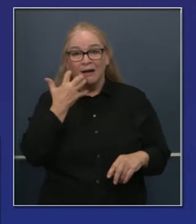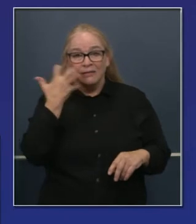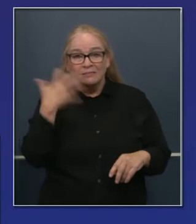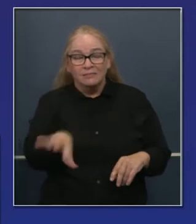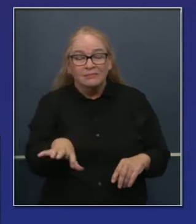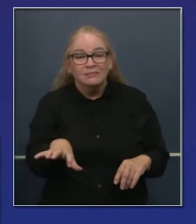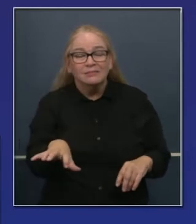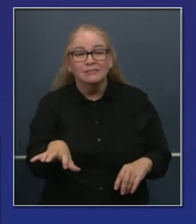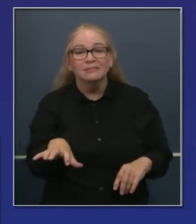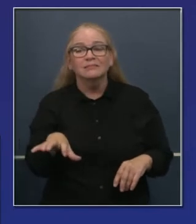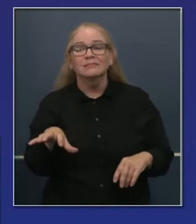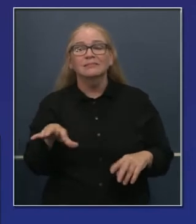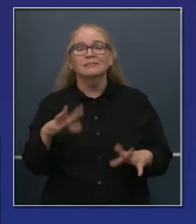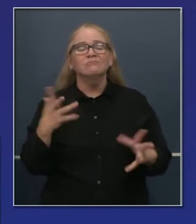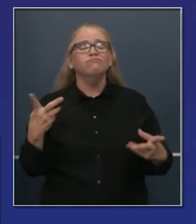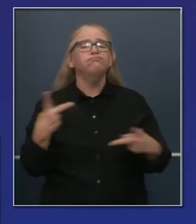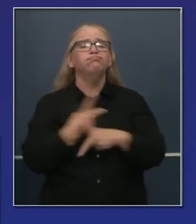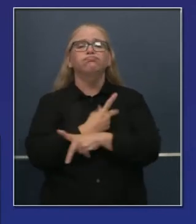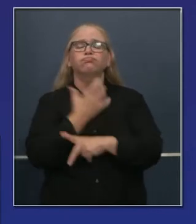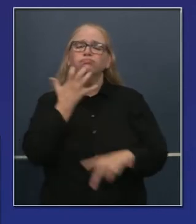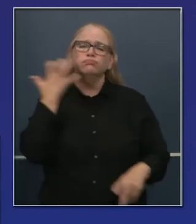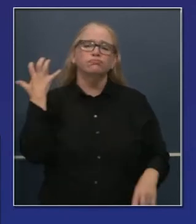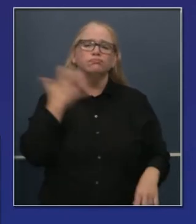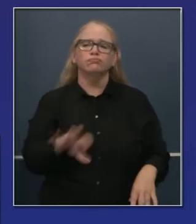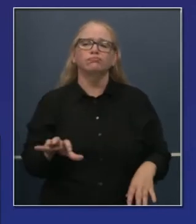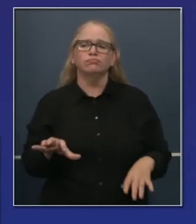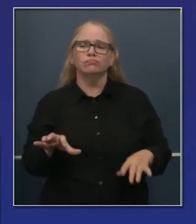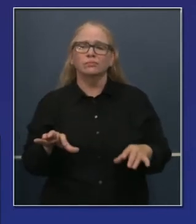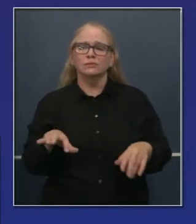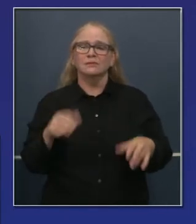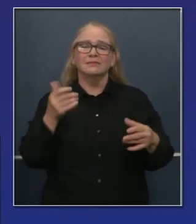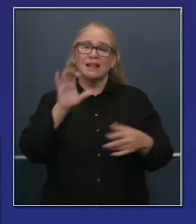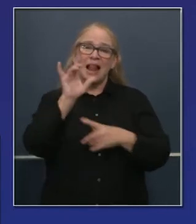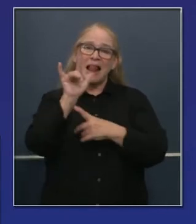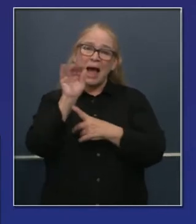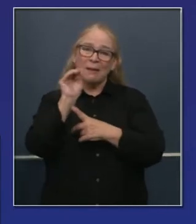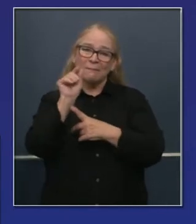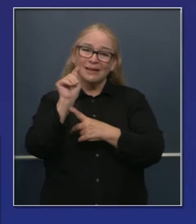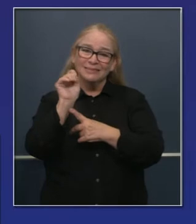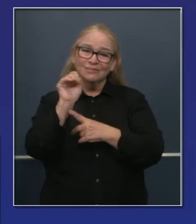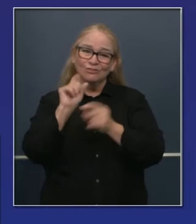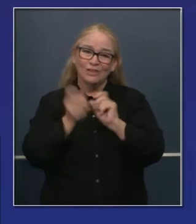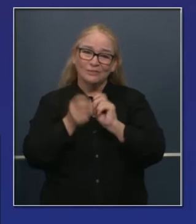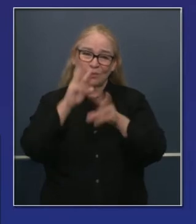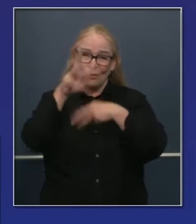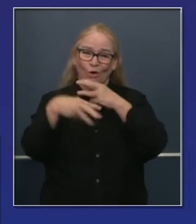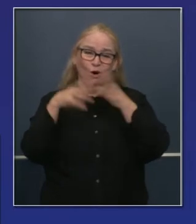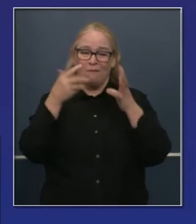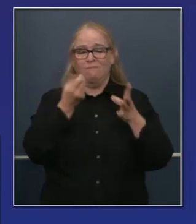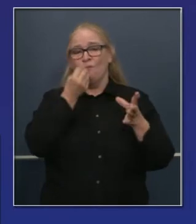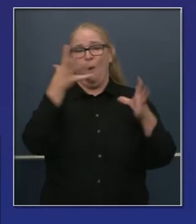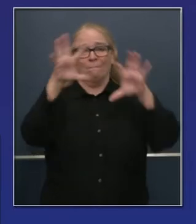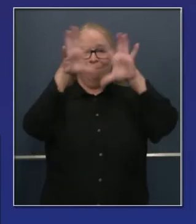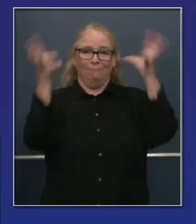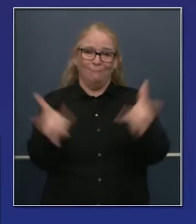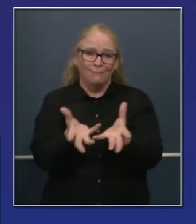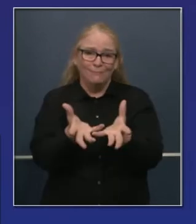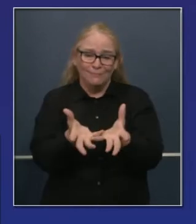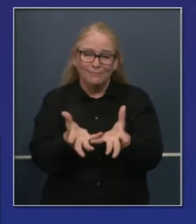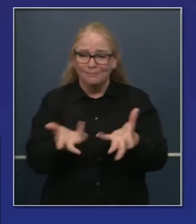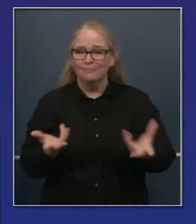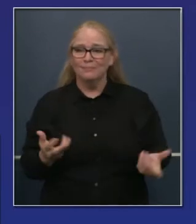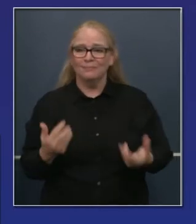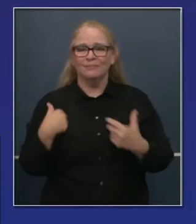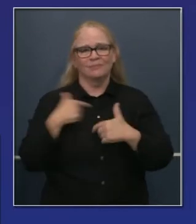muchos hemos visto y reconocido las señales del cambio climático y también reconciliamos esto con